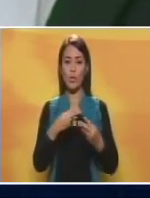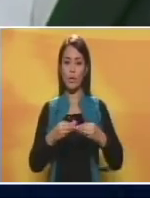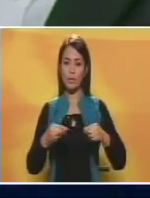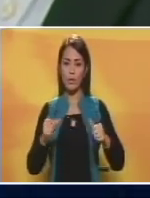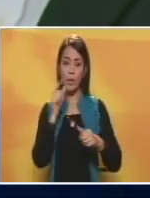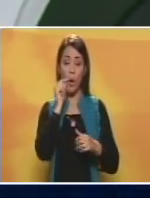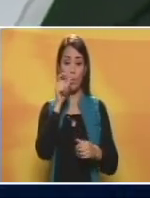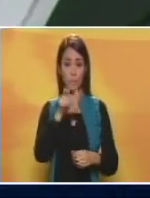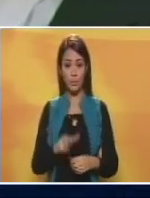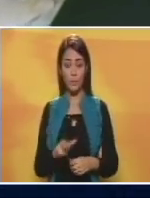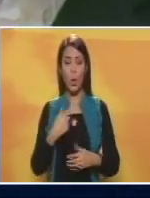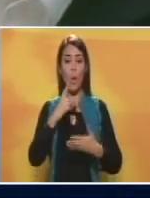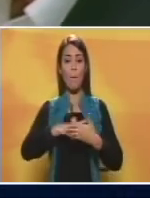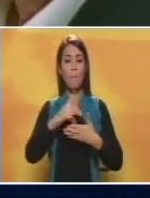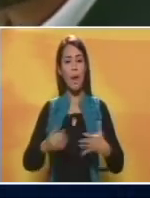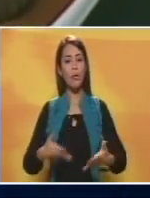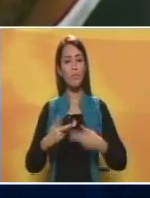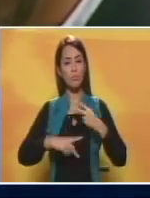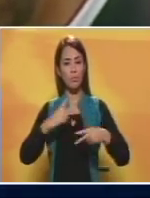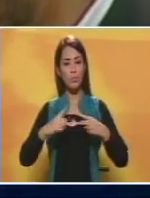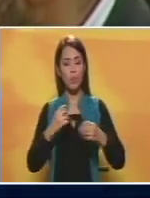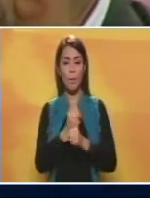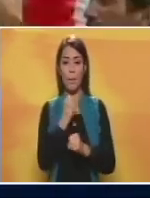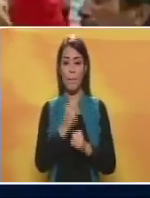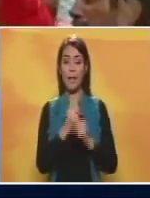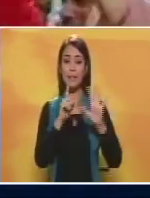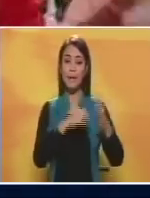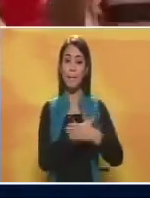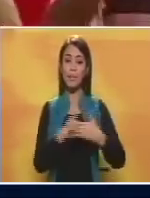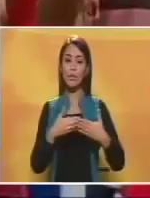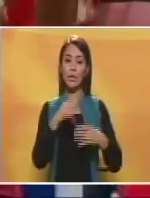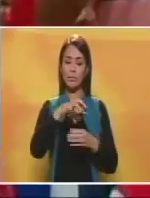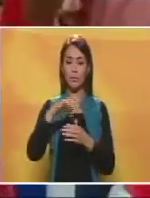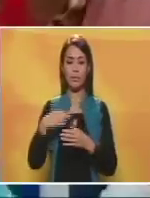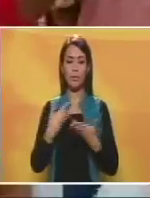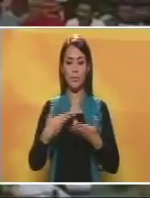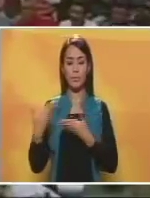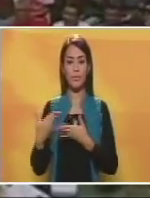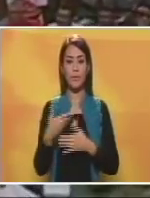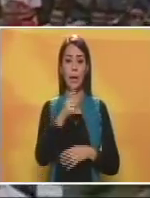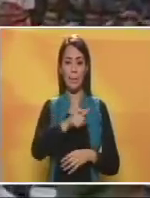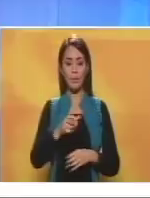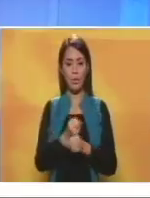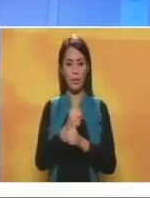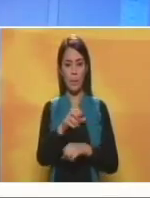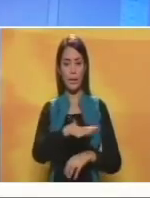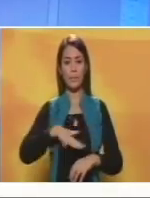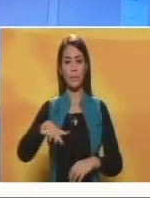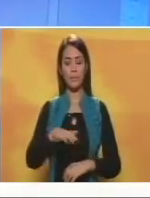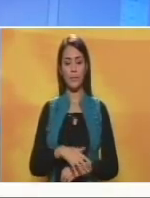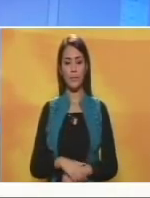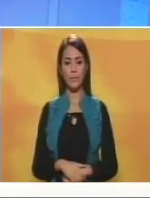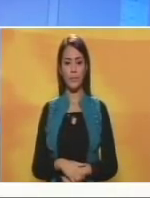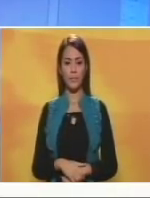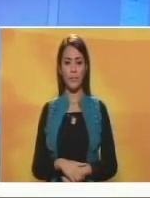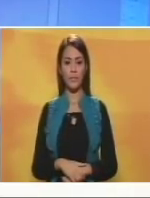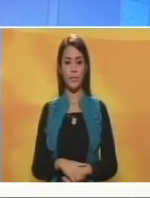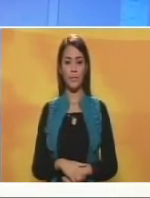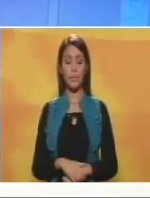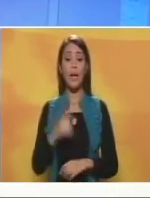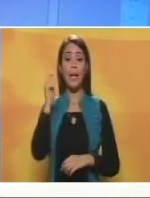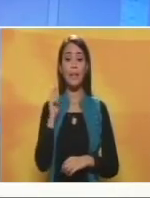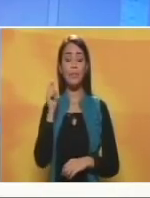Castro Soteldo, un plan productivo para trabajar las 6 millones de hectáreas entregadas a los campesinos. La diputada